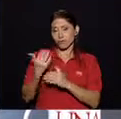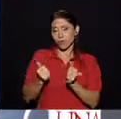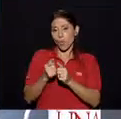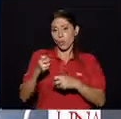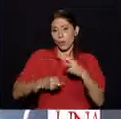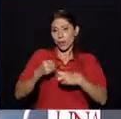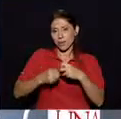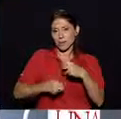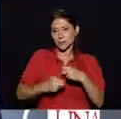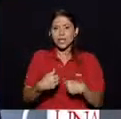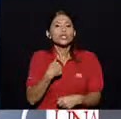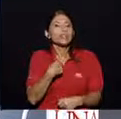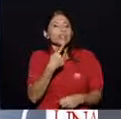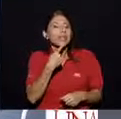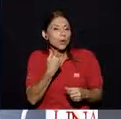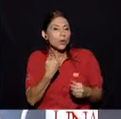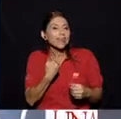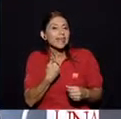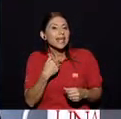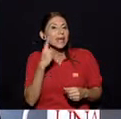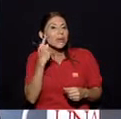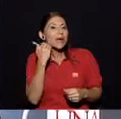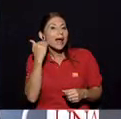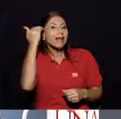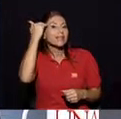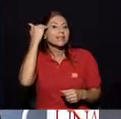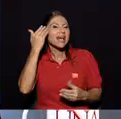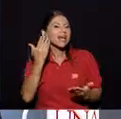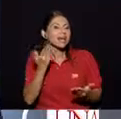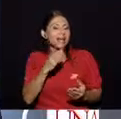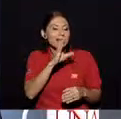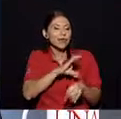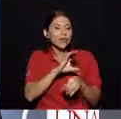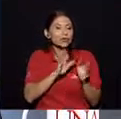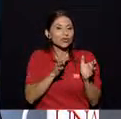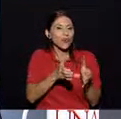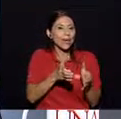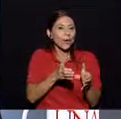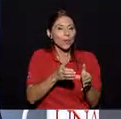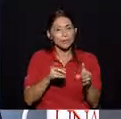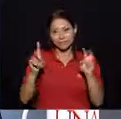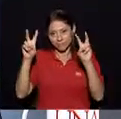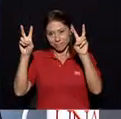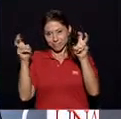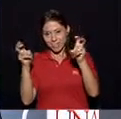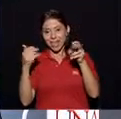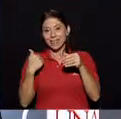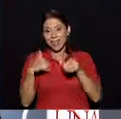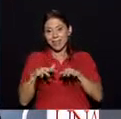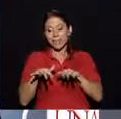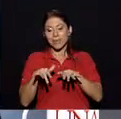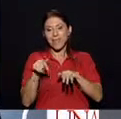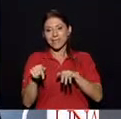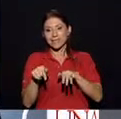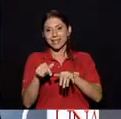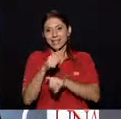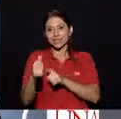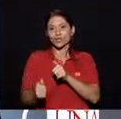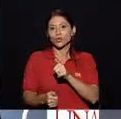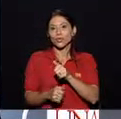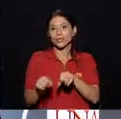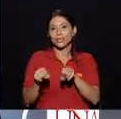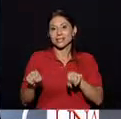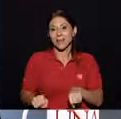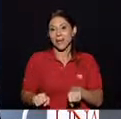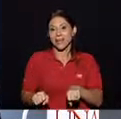del sistema como tal. Yo sí quisiera decir, que a mí me parece muy importante, el PANI ha dado en adopción 500 niños en